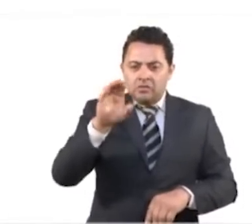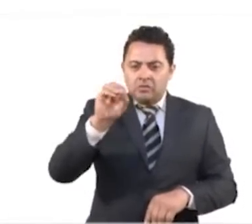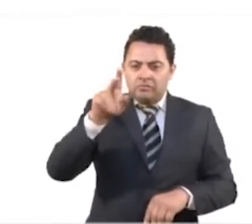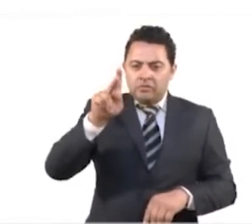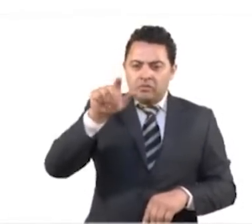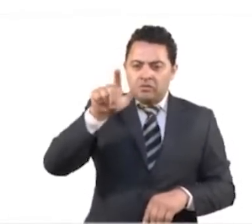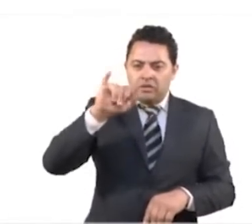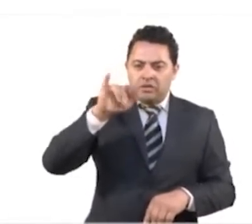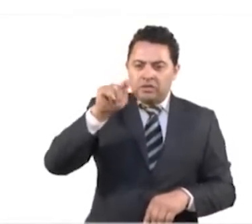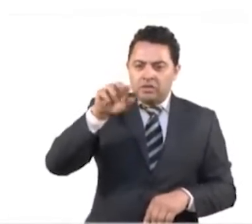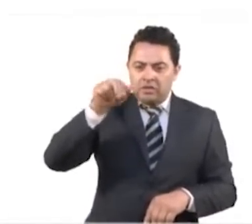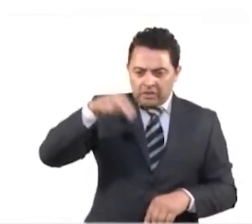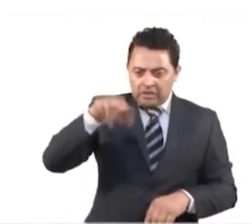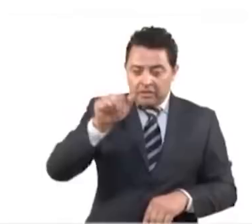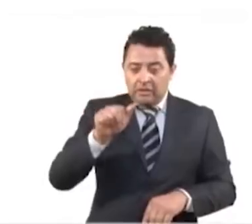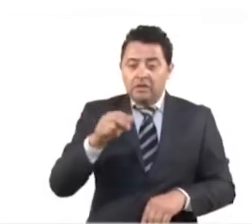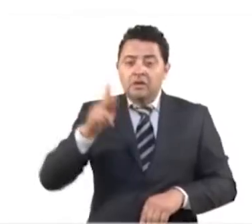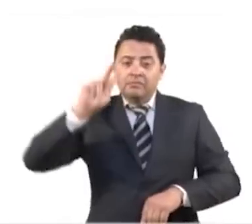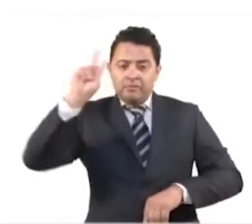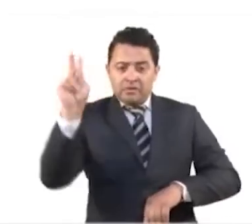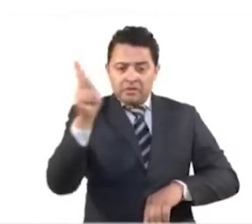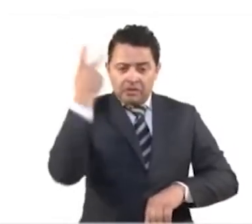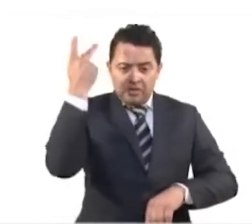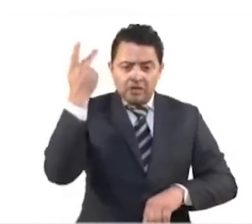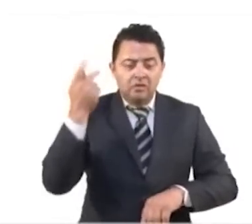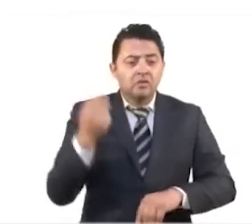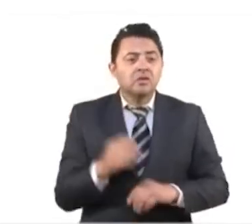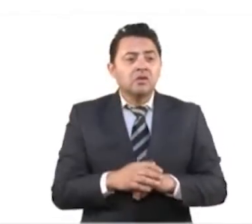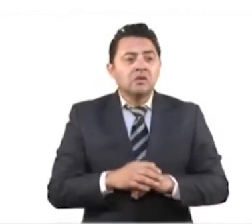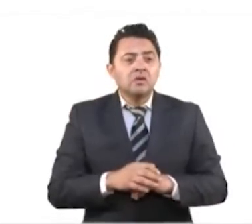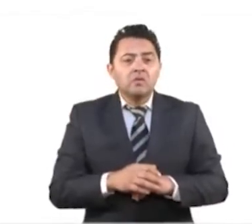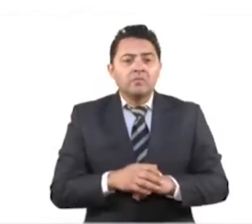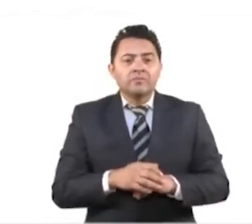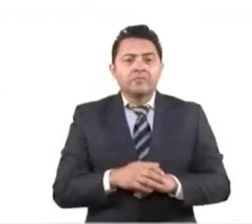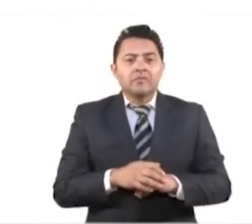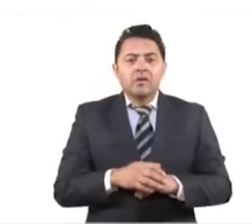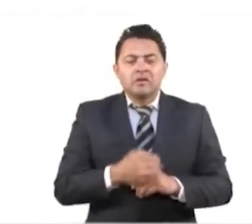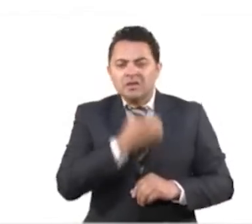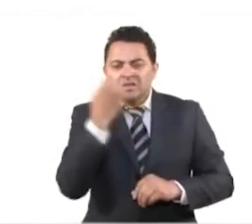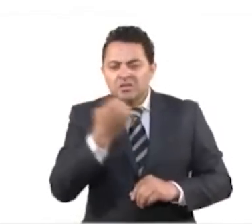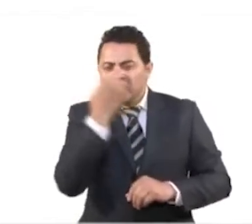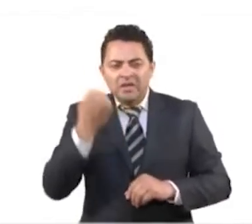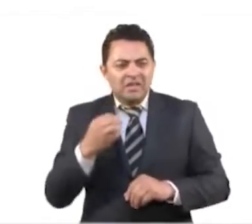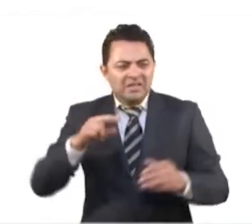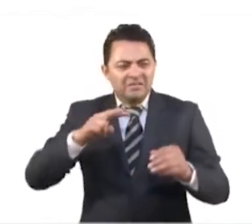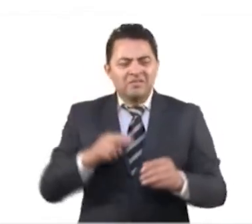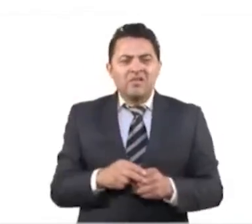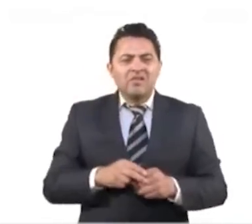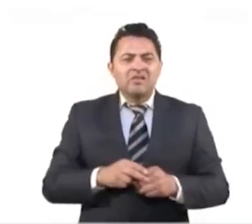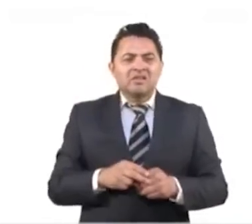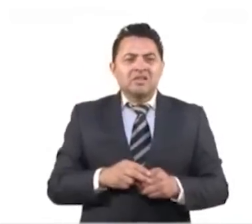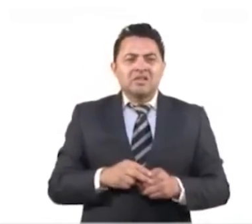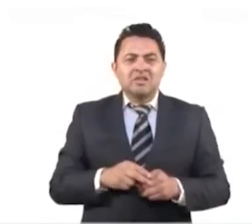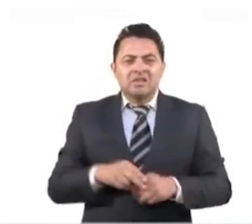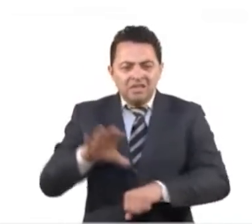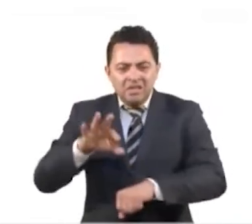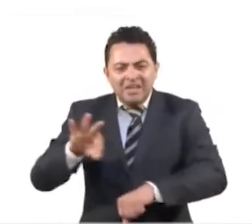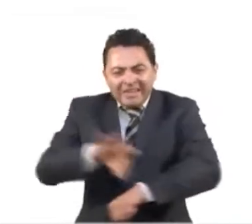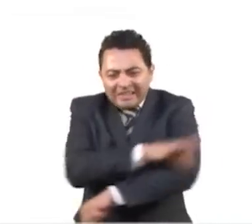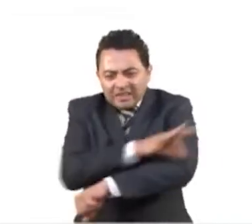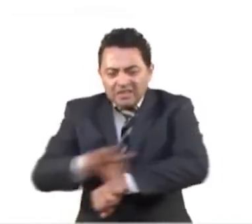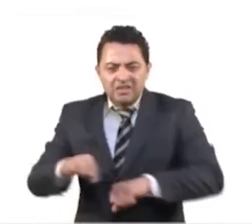de México, Instituto Politécnico Nacional, Colegio de Ingenieros Civiles, Colegio de Arquitectos, Colegio de